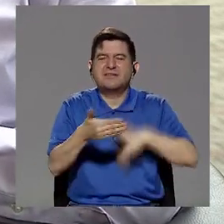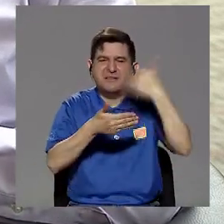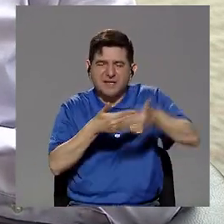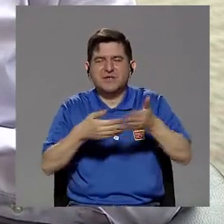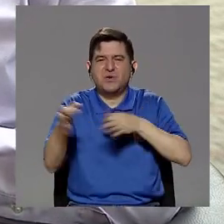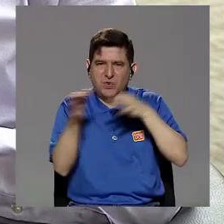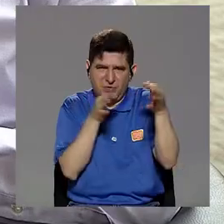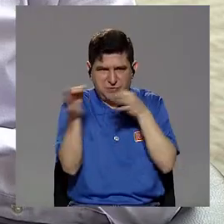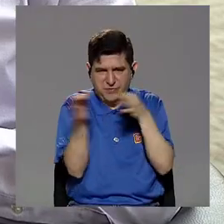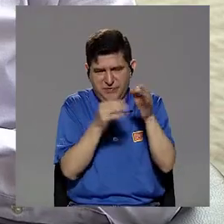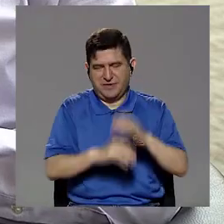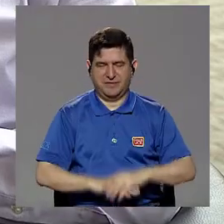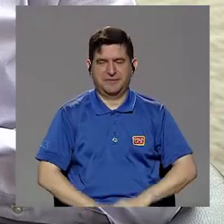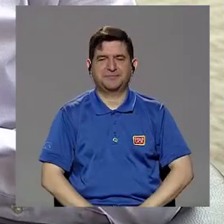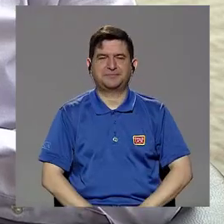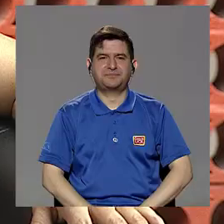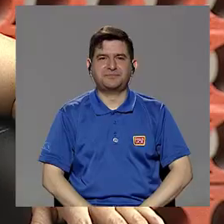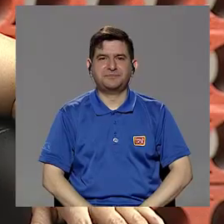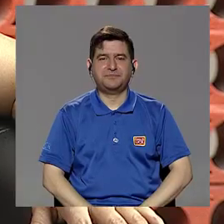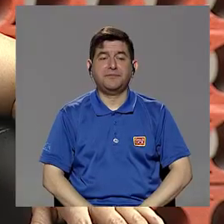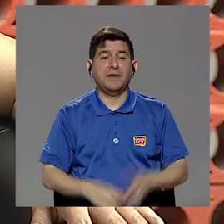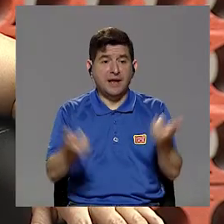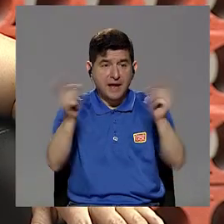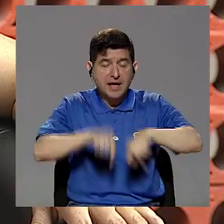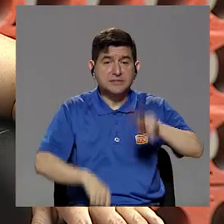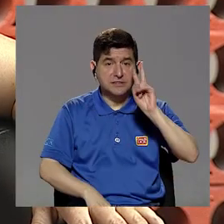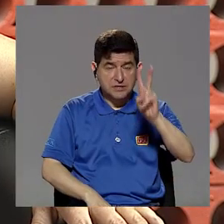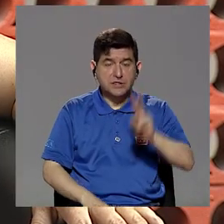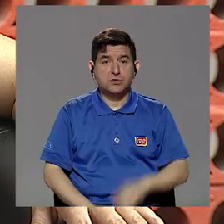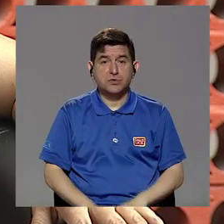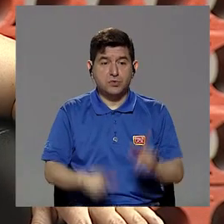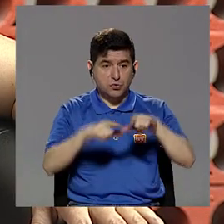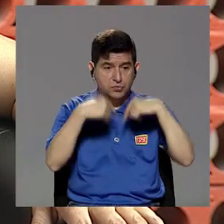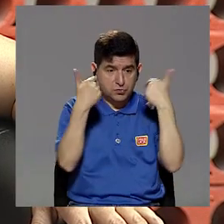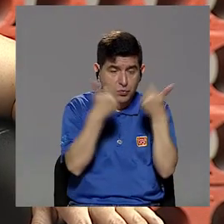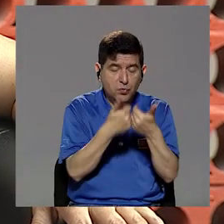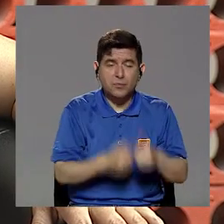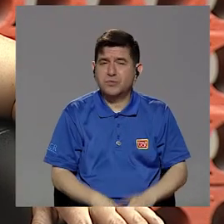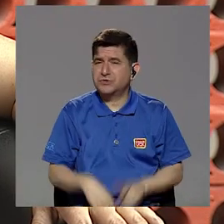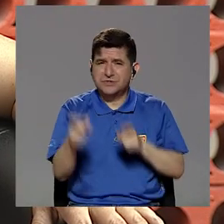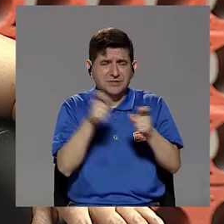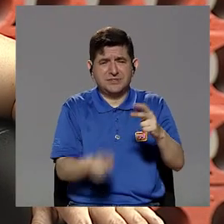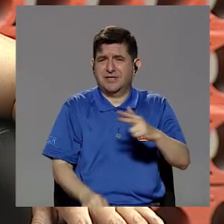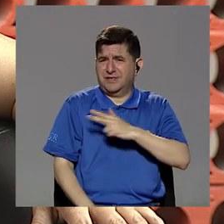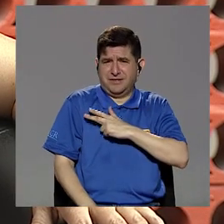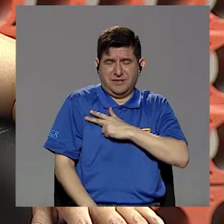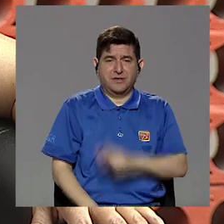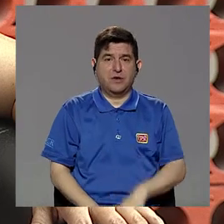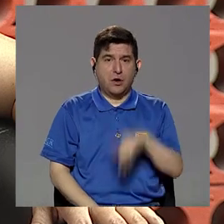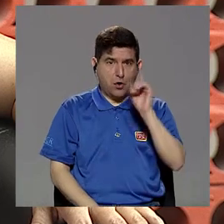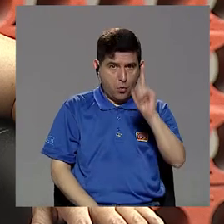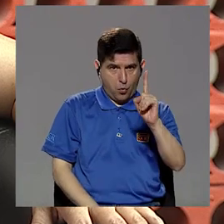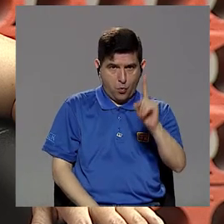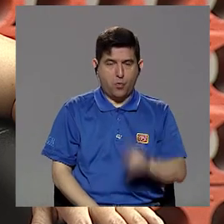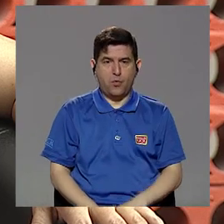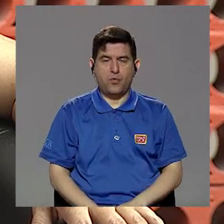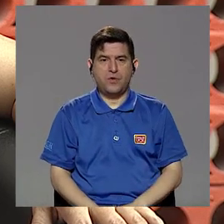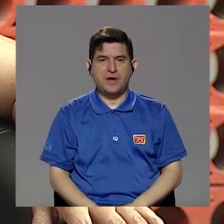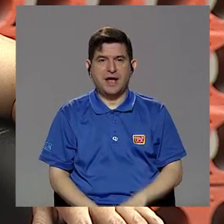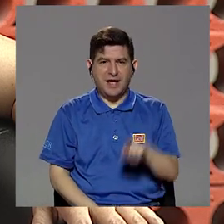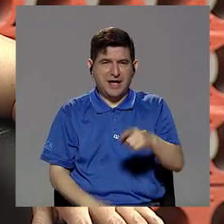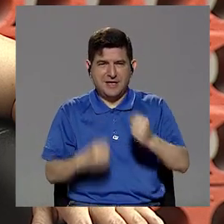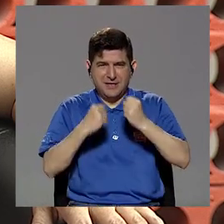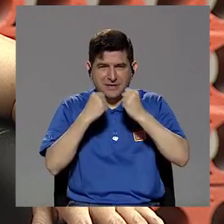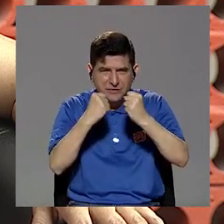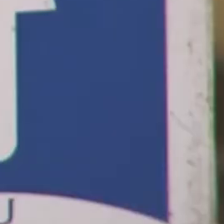ahora podamos mencionar un poquitito más adelante. Existen dos grandes familias de incontinencia. Está la incontinencia urinaria de